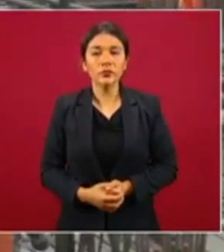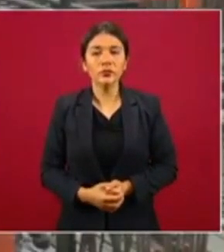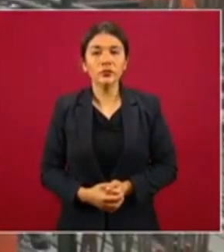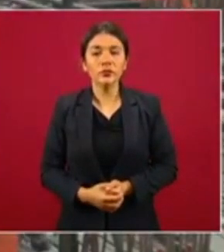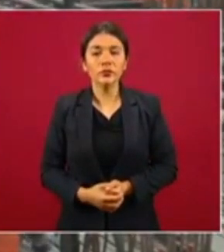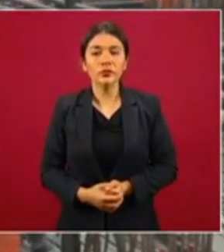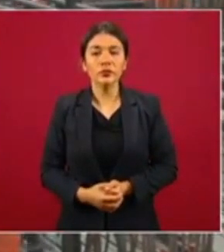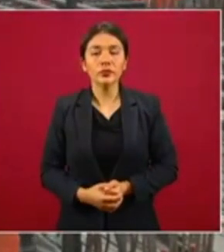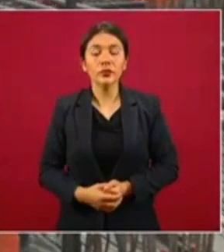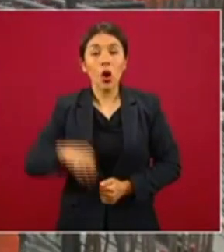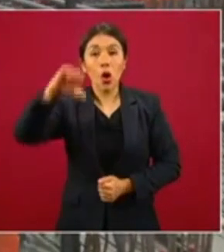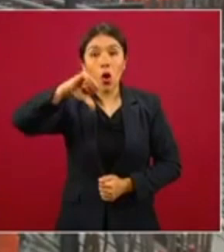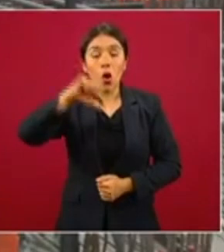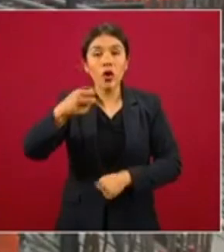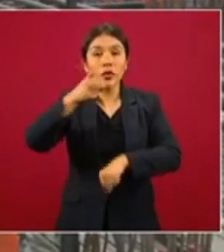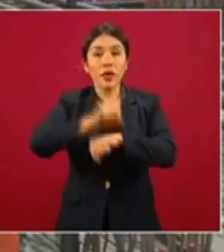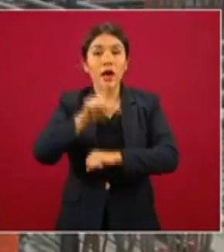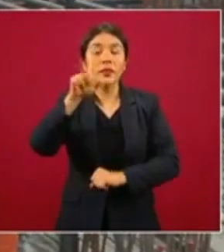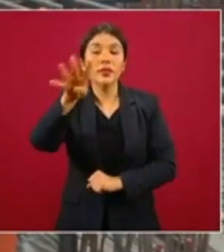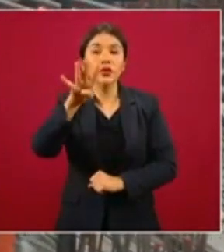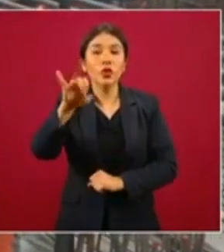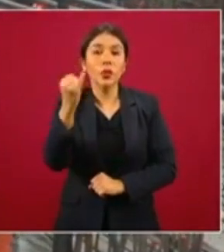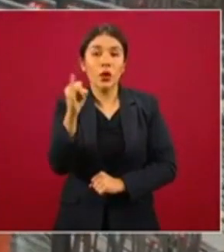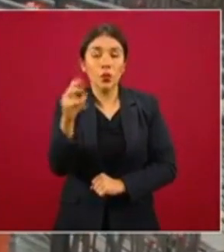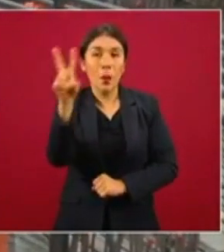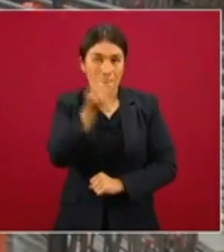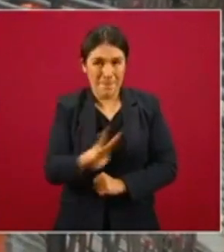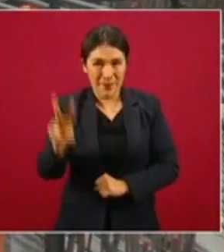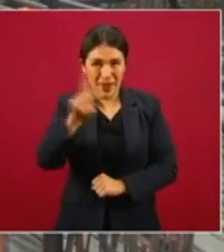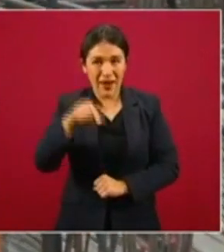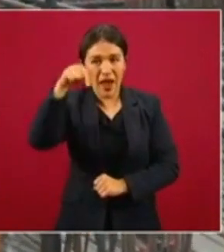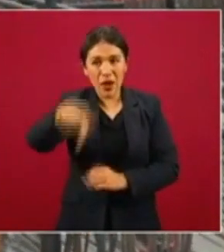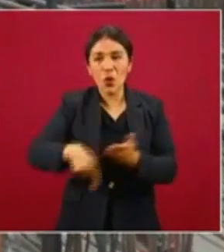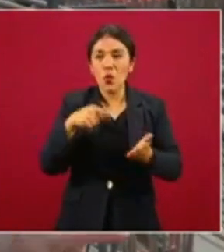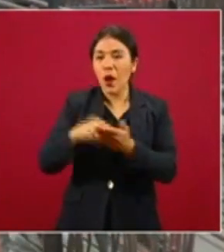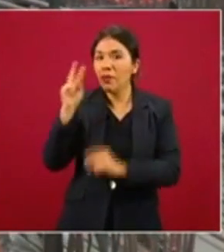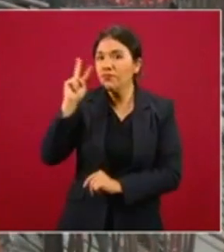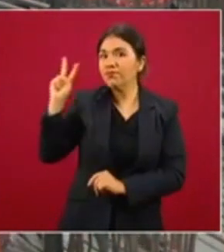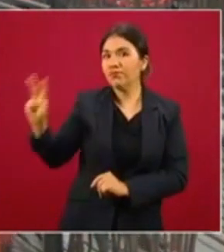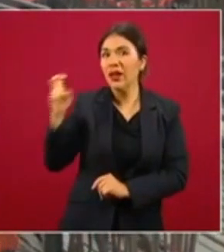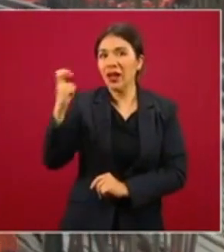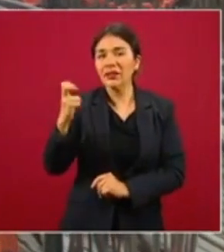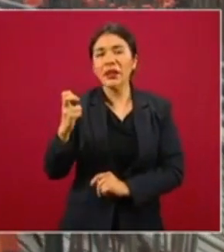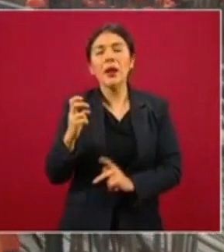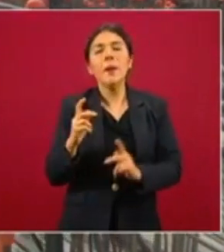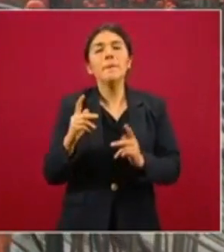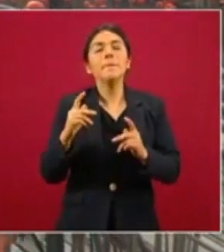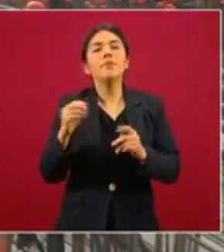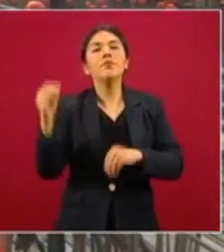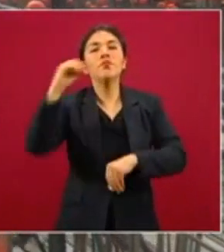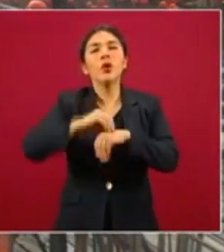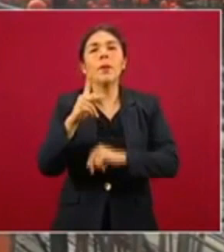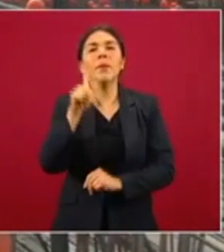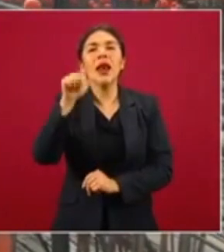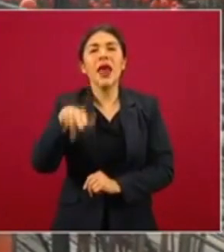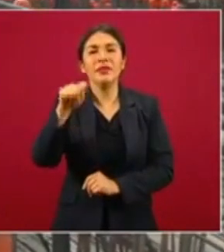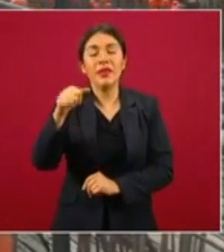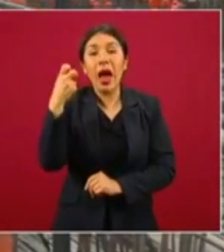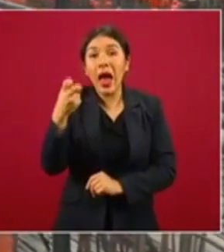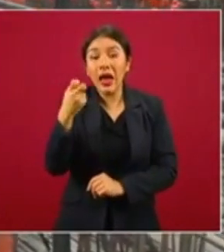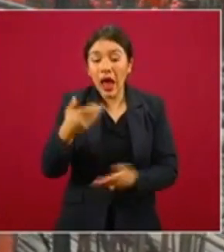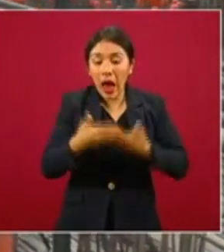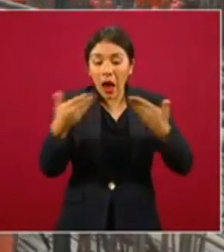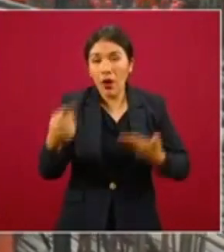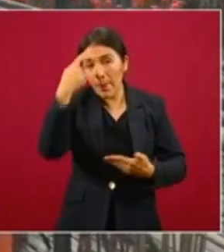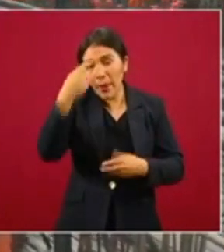Hoy es 19 de junio, viernes. Estamos en la cimentación de la planta cotizadora, justamente